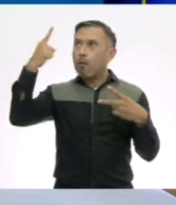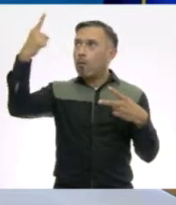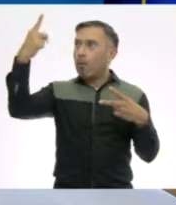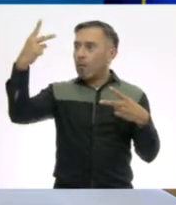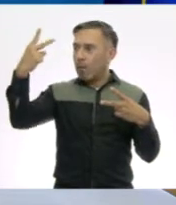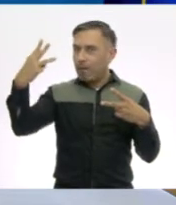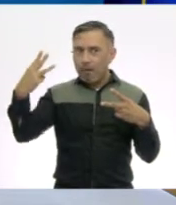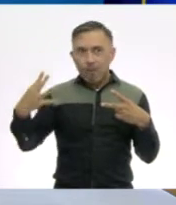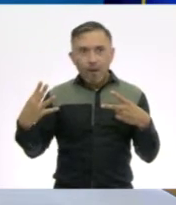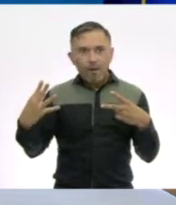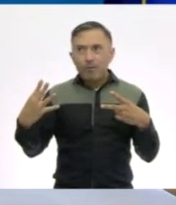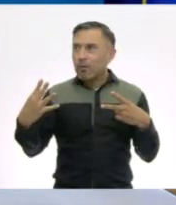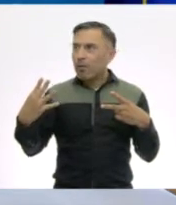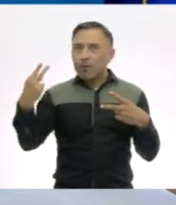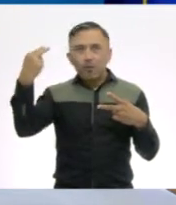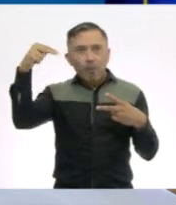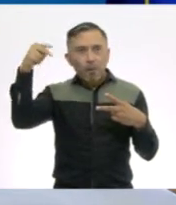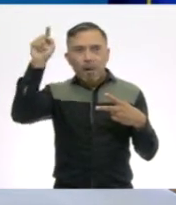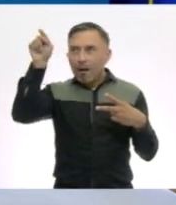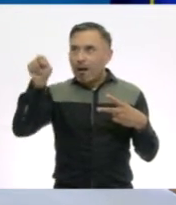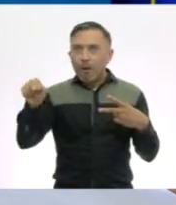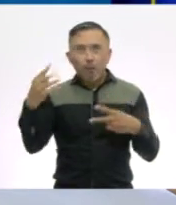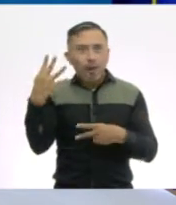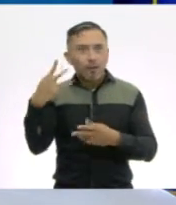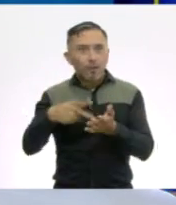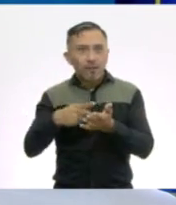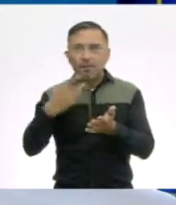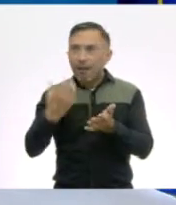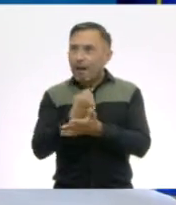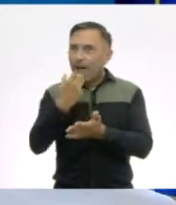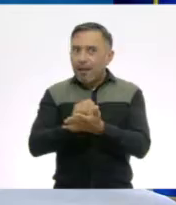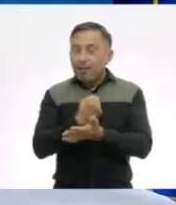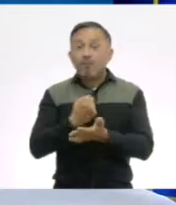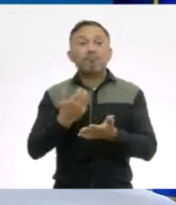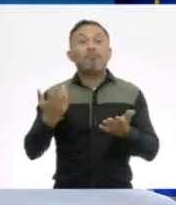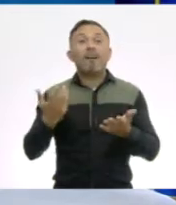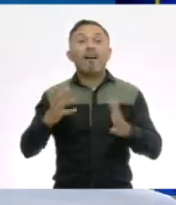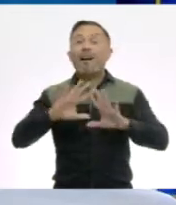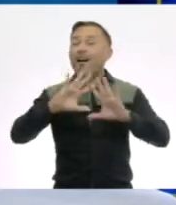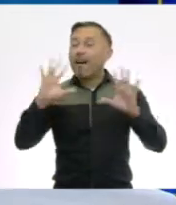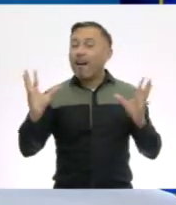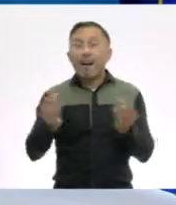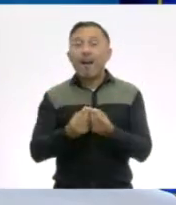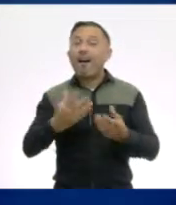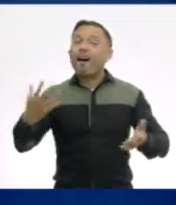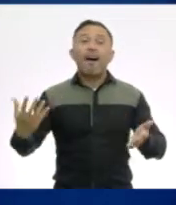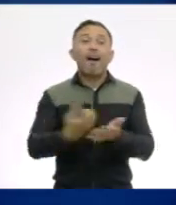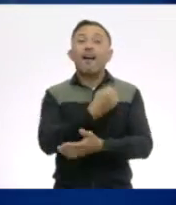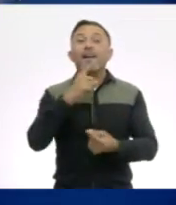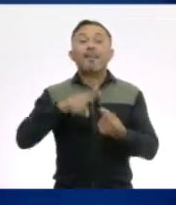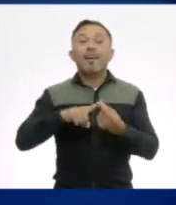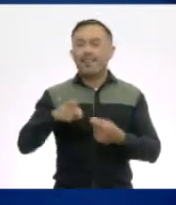Ganó 4 veces. Qué emoción. Por lo tanto, la ganadora del juego fue María.